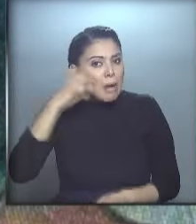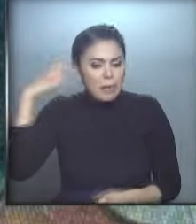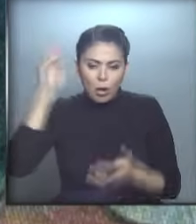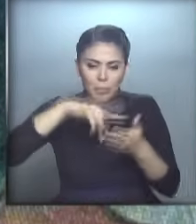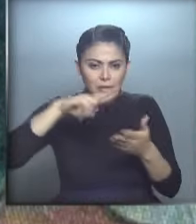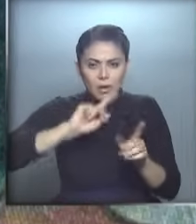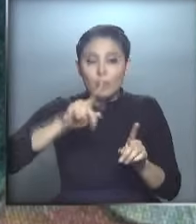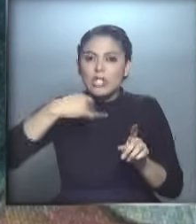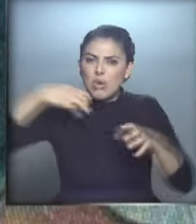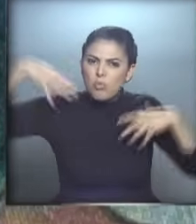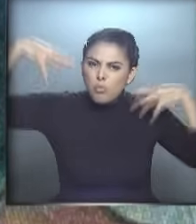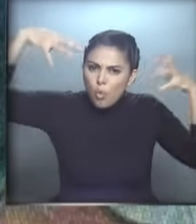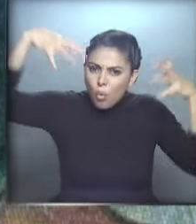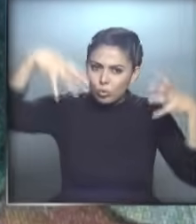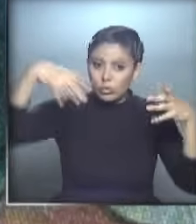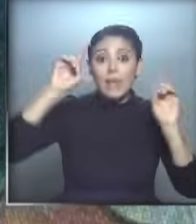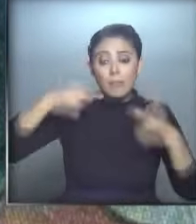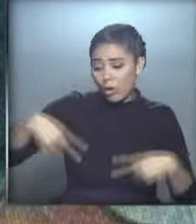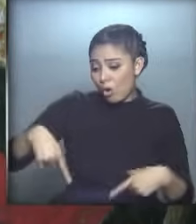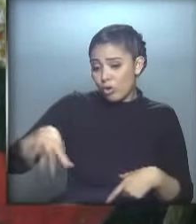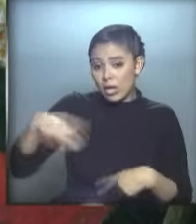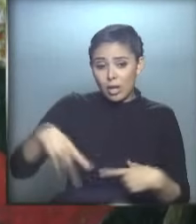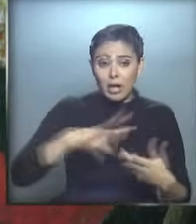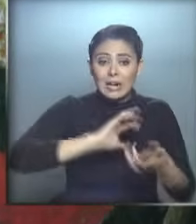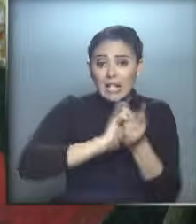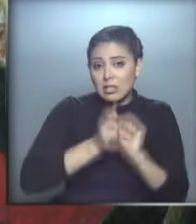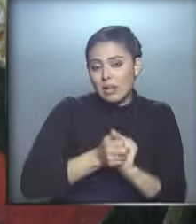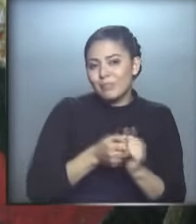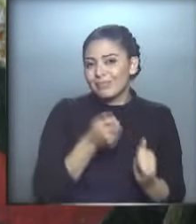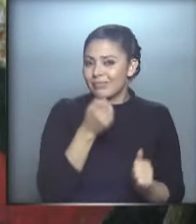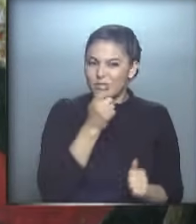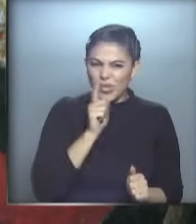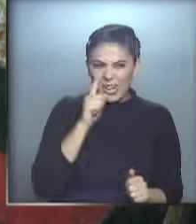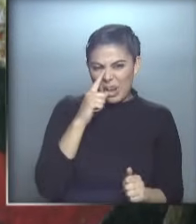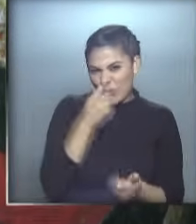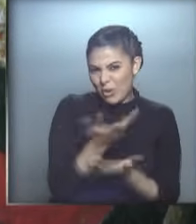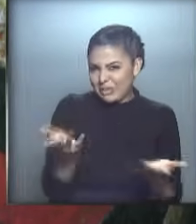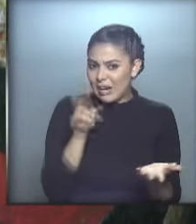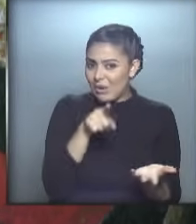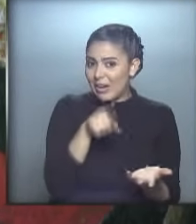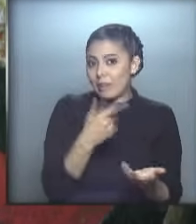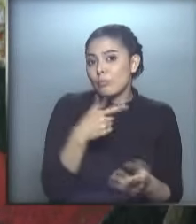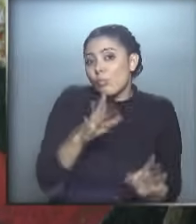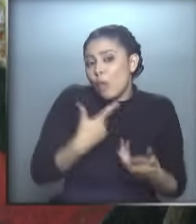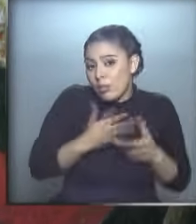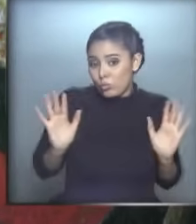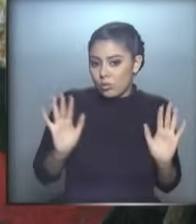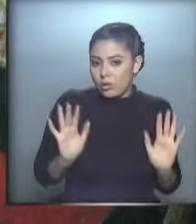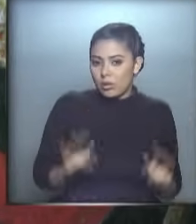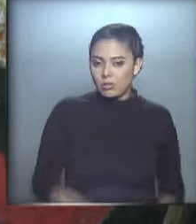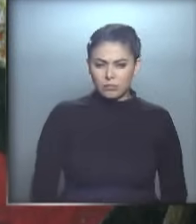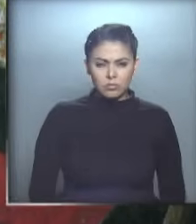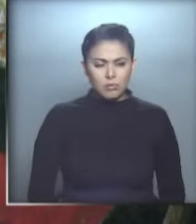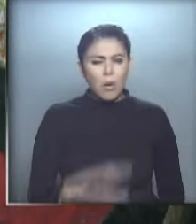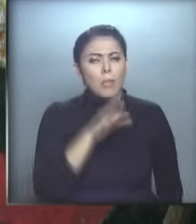sí monstruo, también con elementos reciclados. Pero no quisiera mostrárselos a Juanito para no asustarlo.